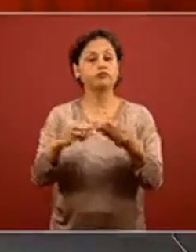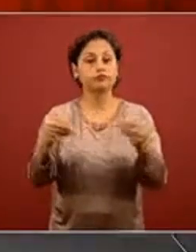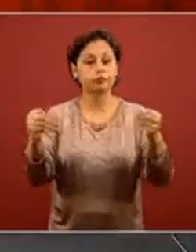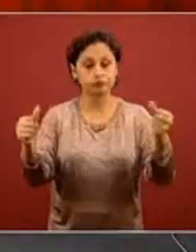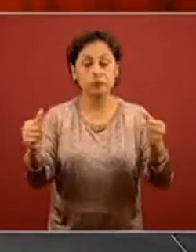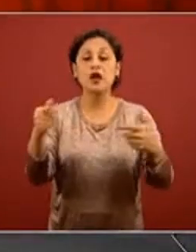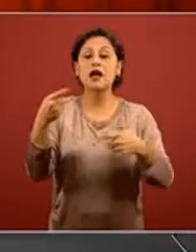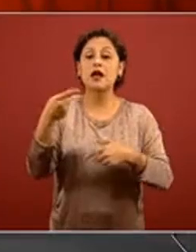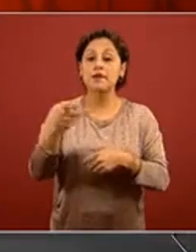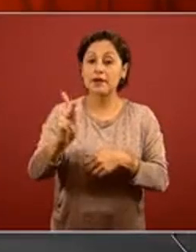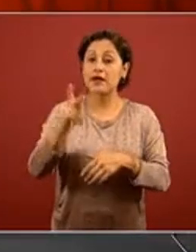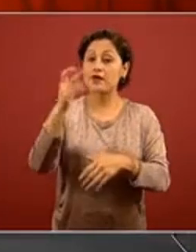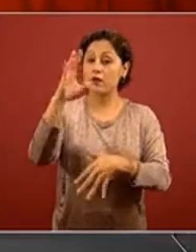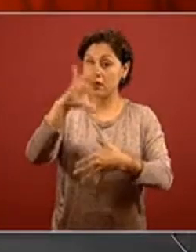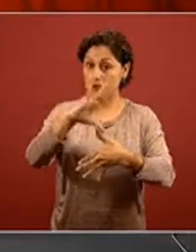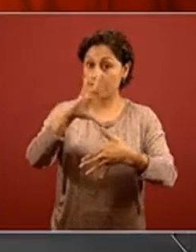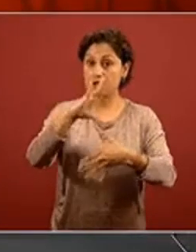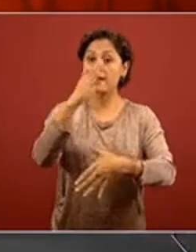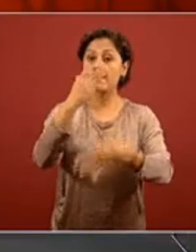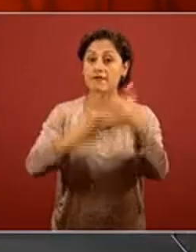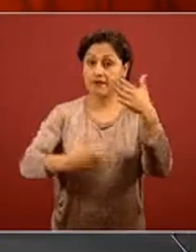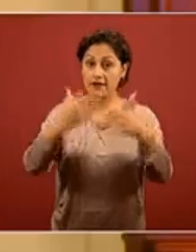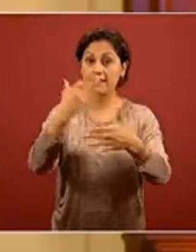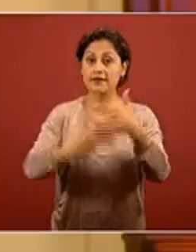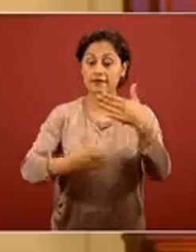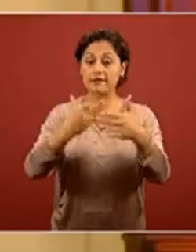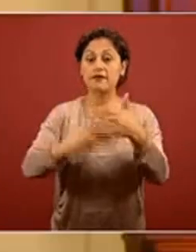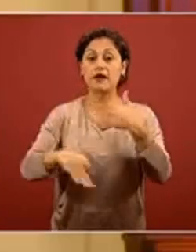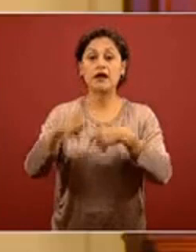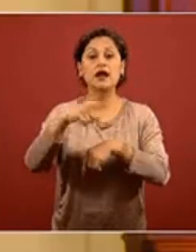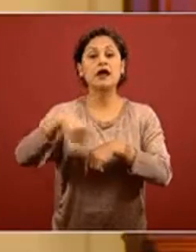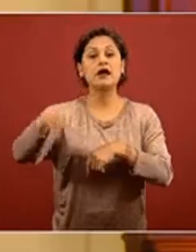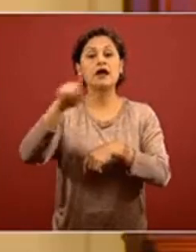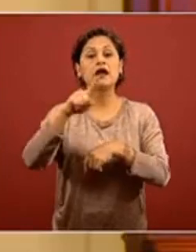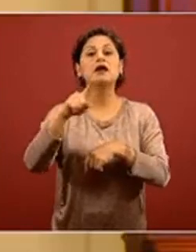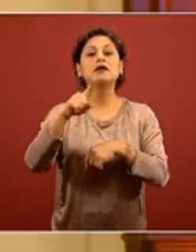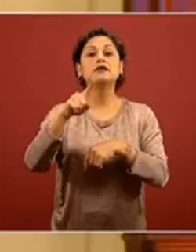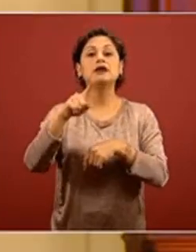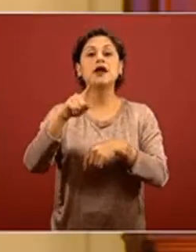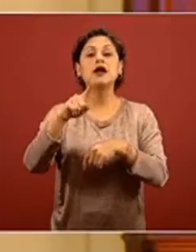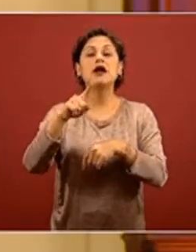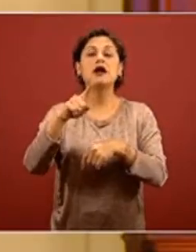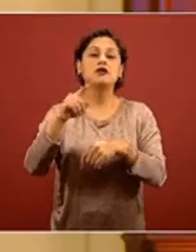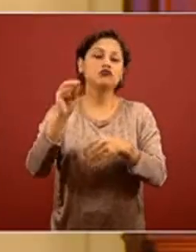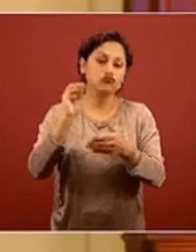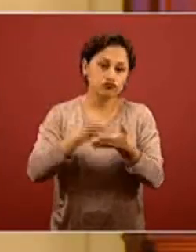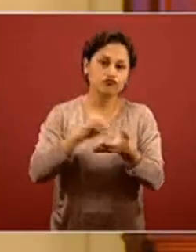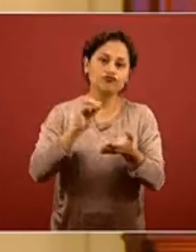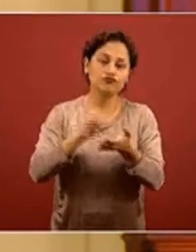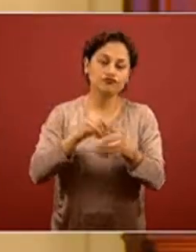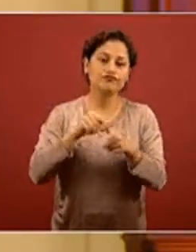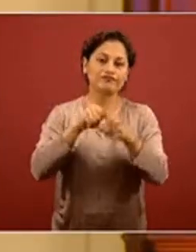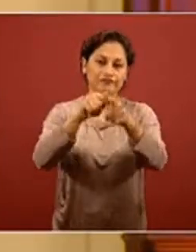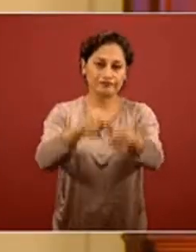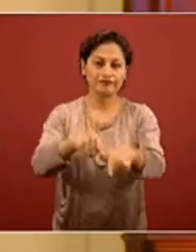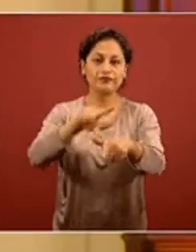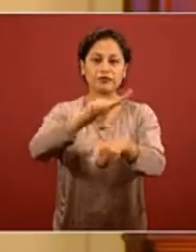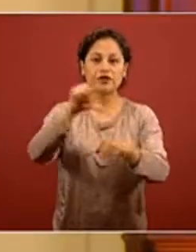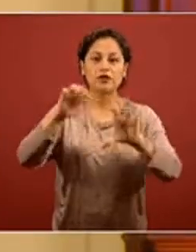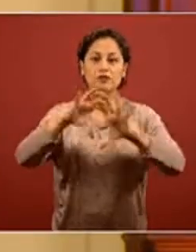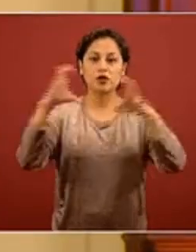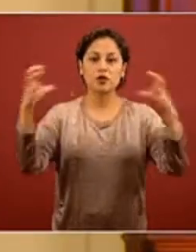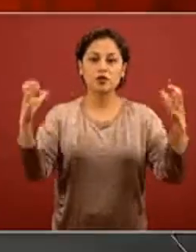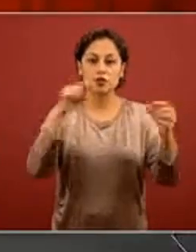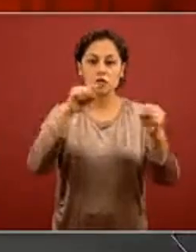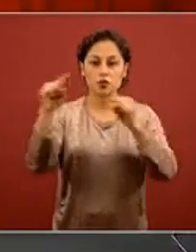un punto todavía, digamos, de acme que sea común para todos los países, en donde, y posterior a eso empezará a